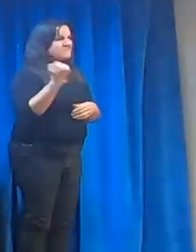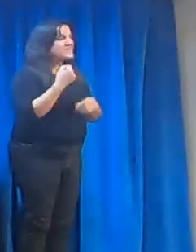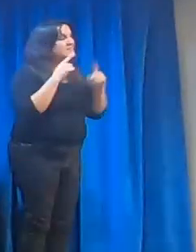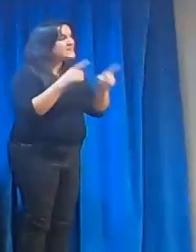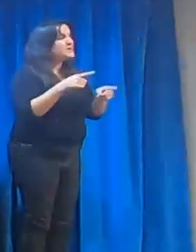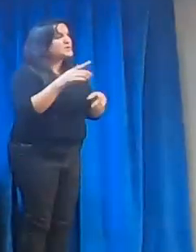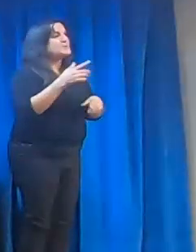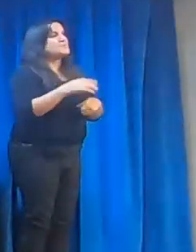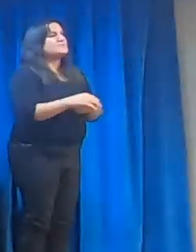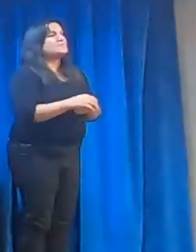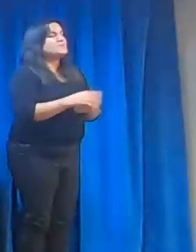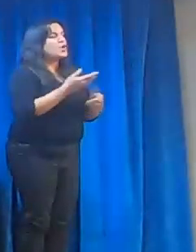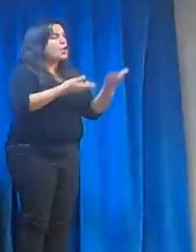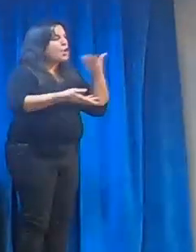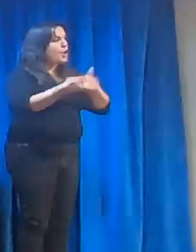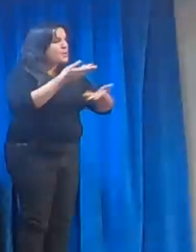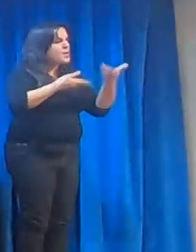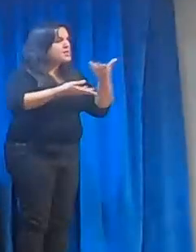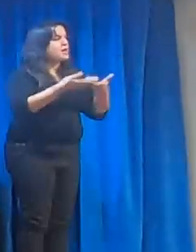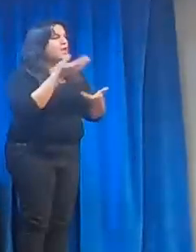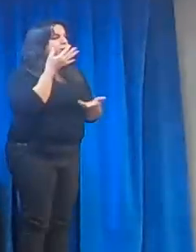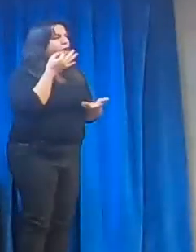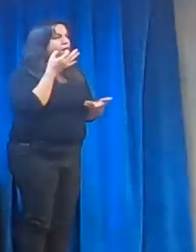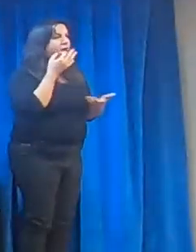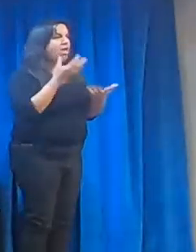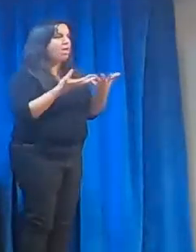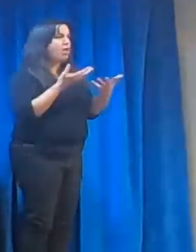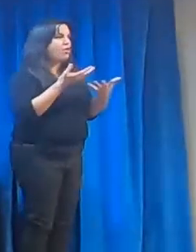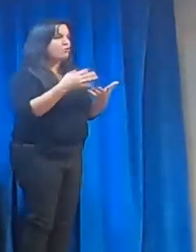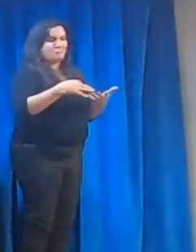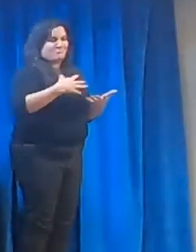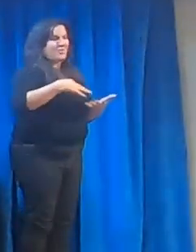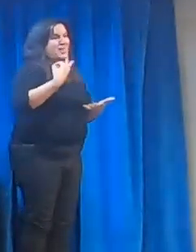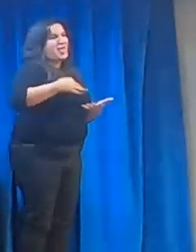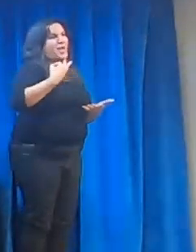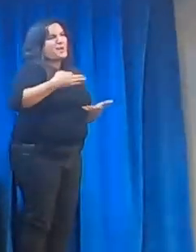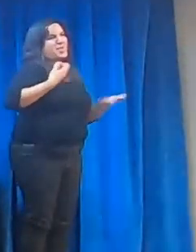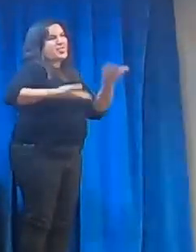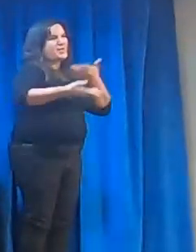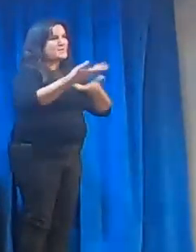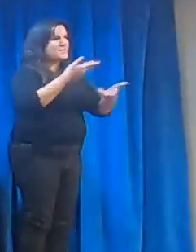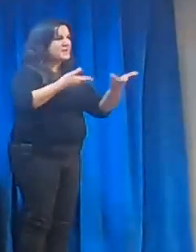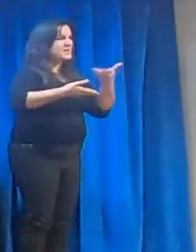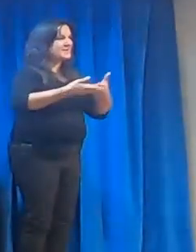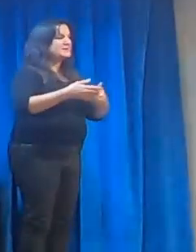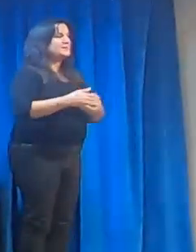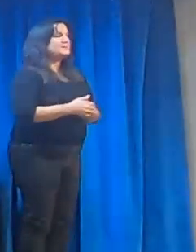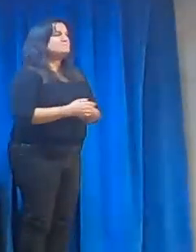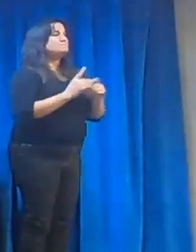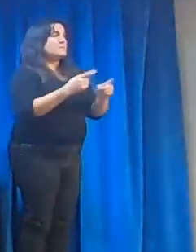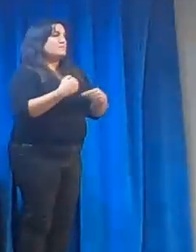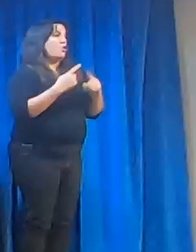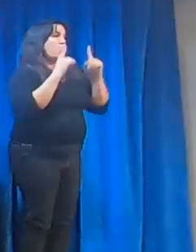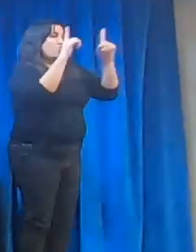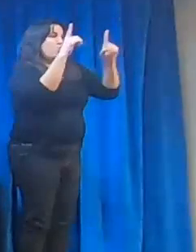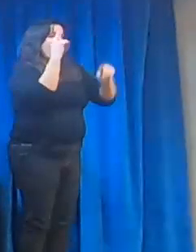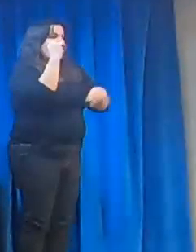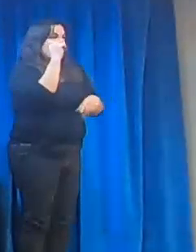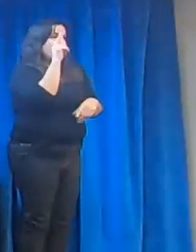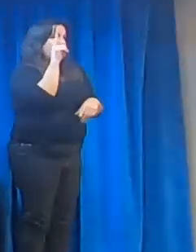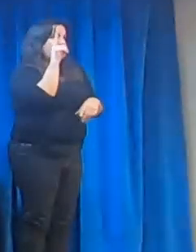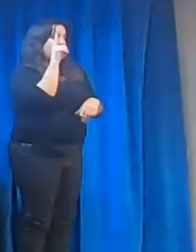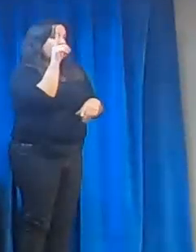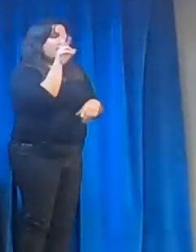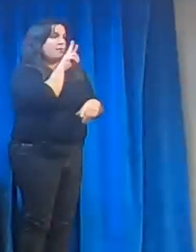situacionalmente, compartiendo una parte de la vida. Que la docente, que el docente se permita poner el